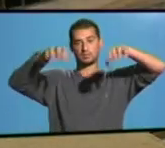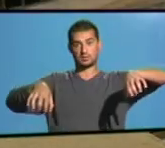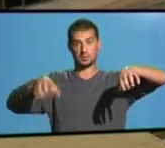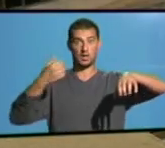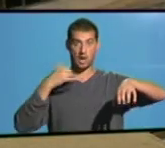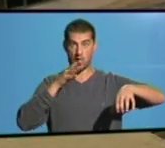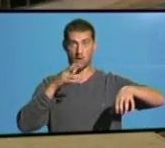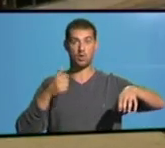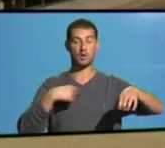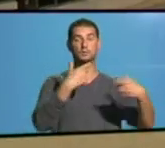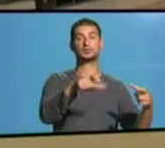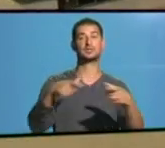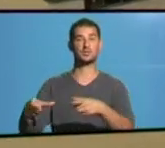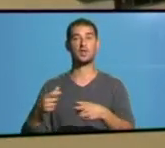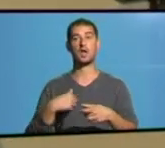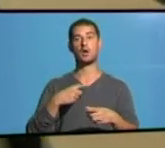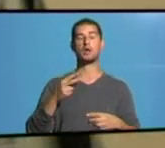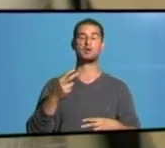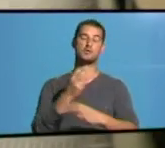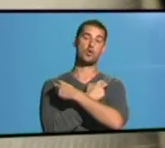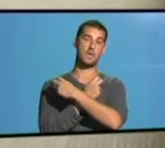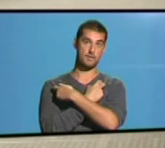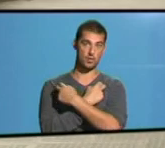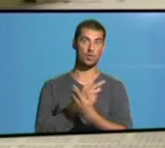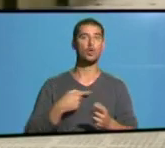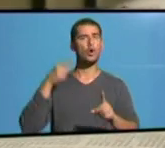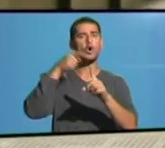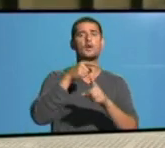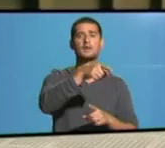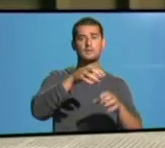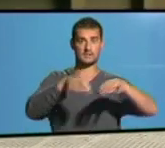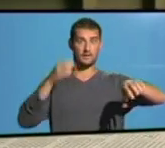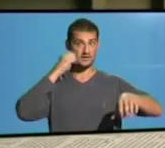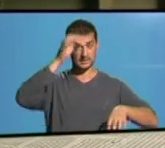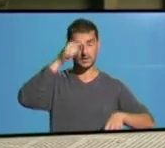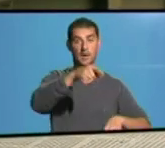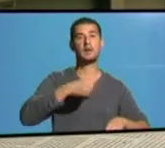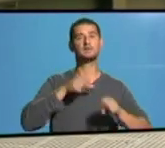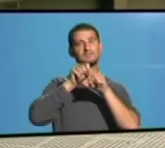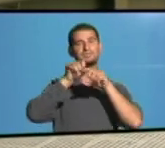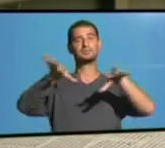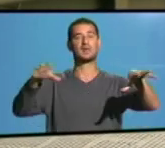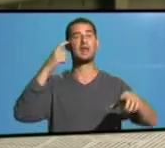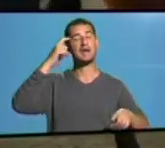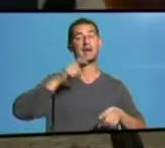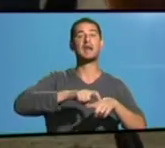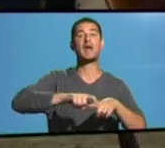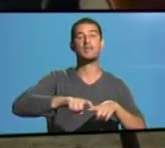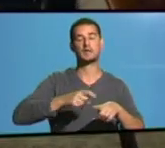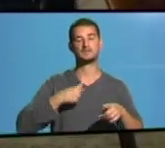que a multisectorial pasa a celebrarse en novembro. O obxectivo de a Rural Exposición é a divulgación de razas